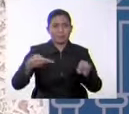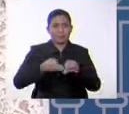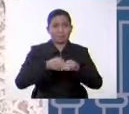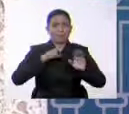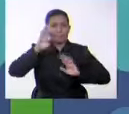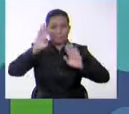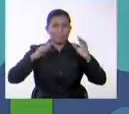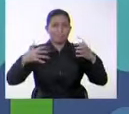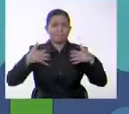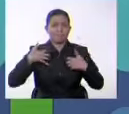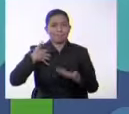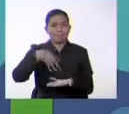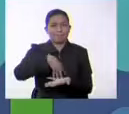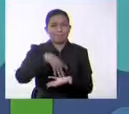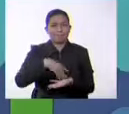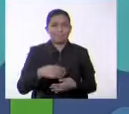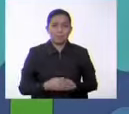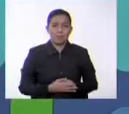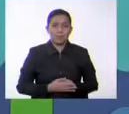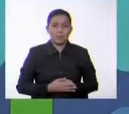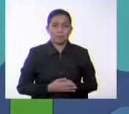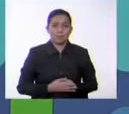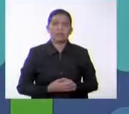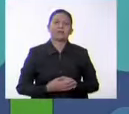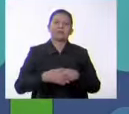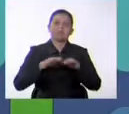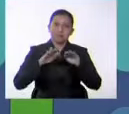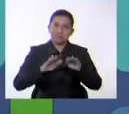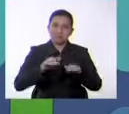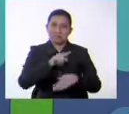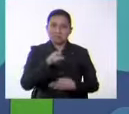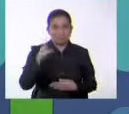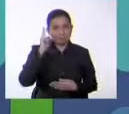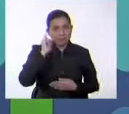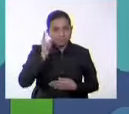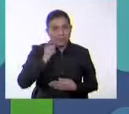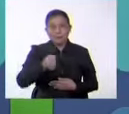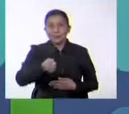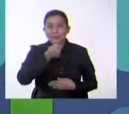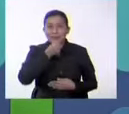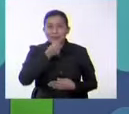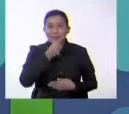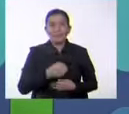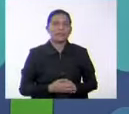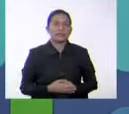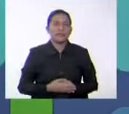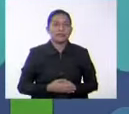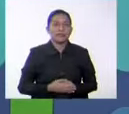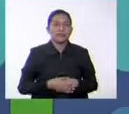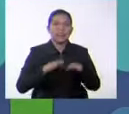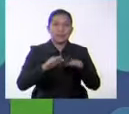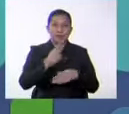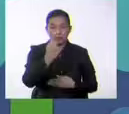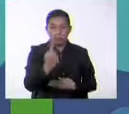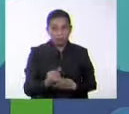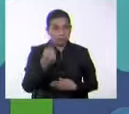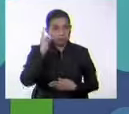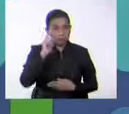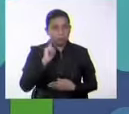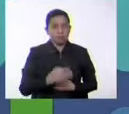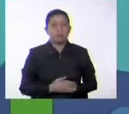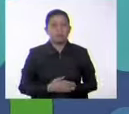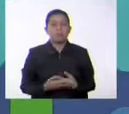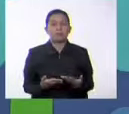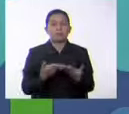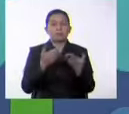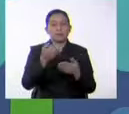pública. Ok. Muchísimas gracias, maestra, por toda esta información. Agradecemos también a Federico Paredes, que nos estuvo brindando